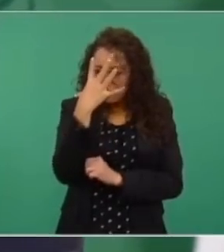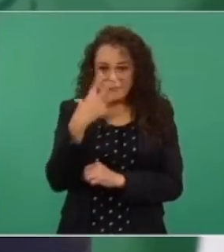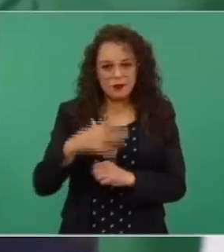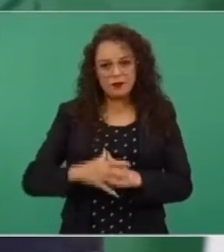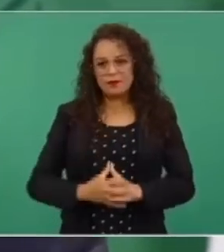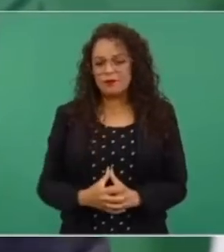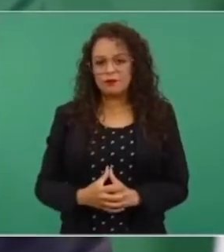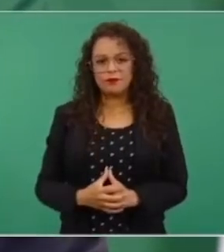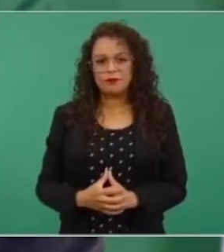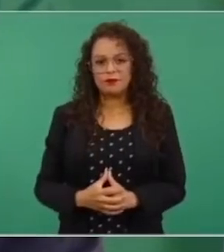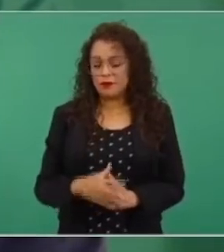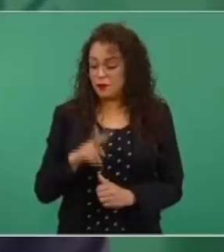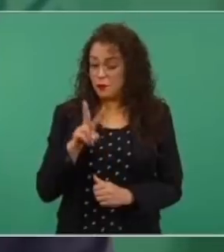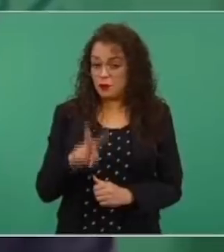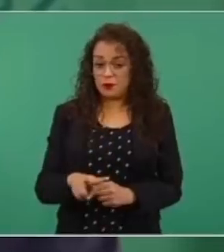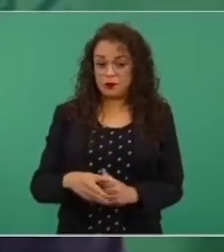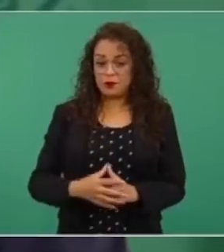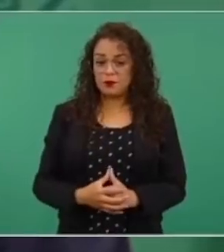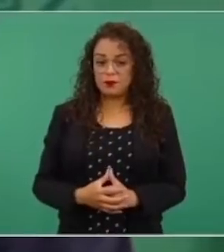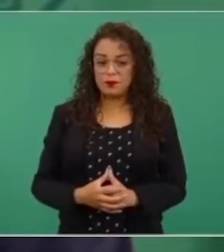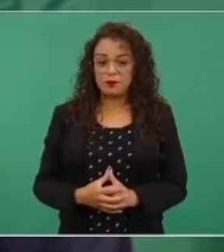sin objetividad,